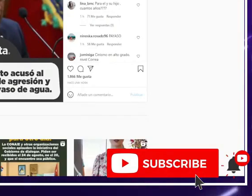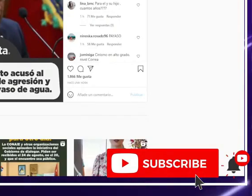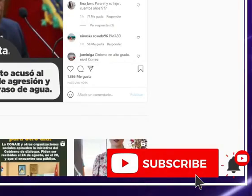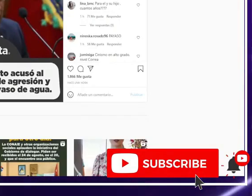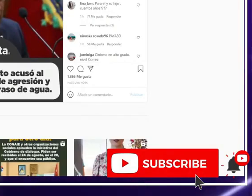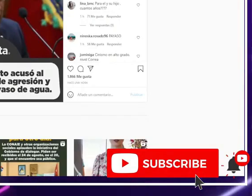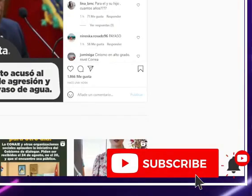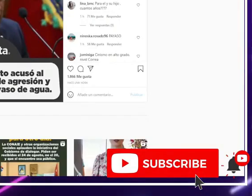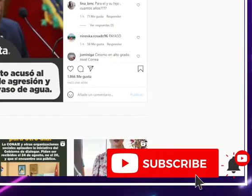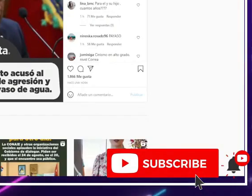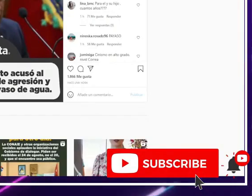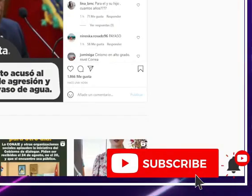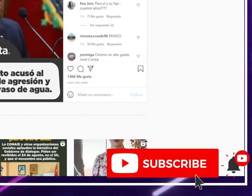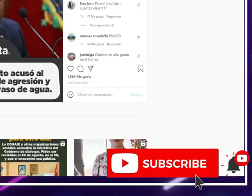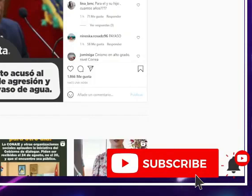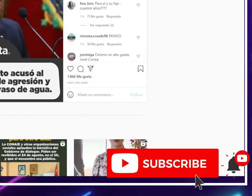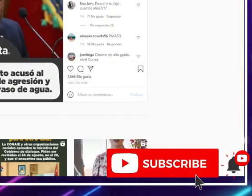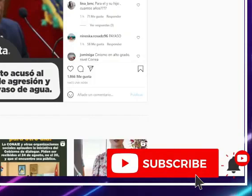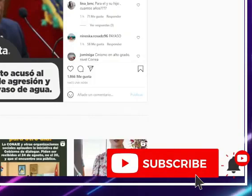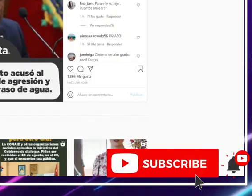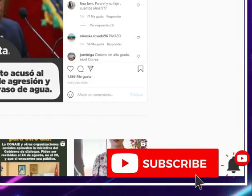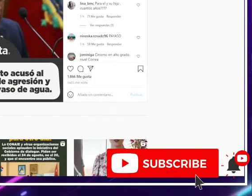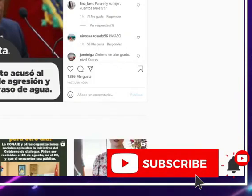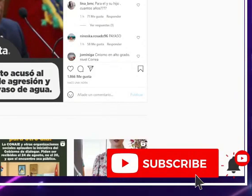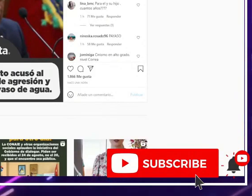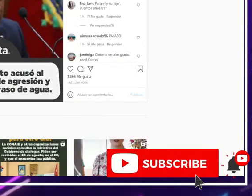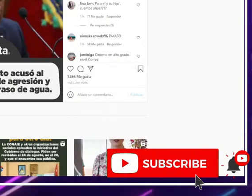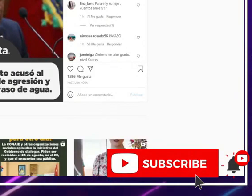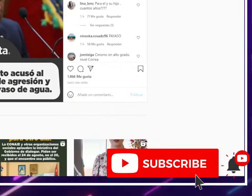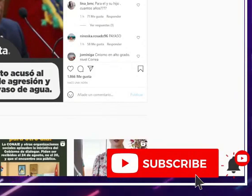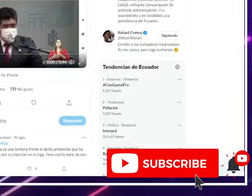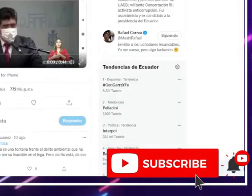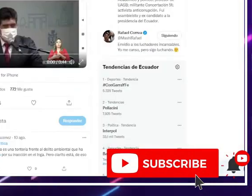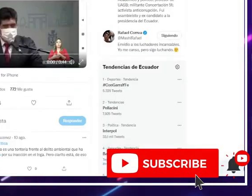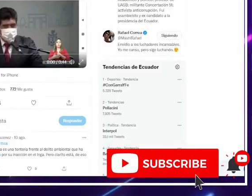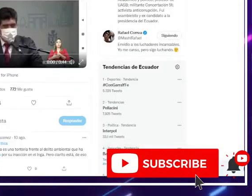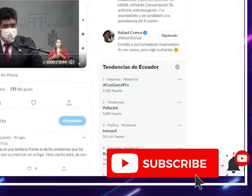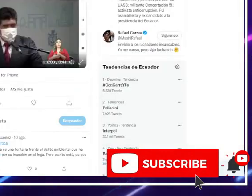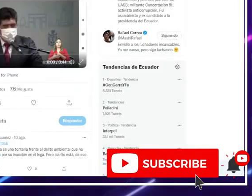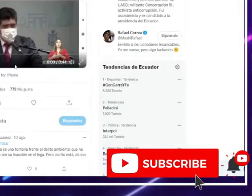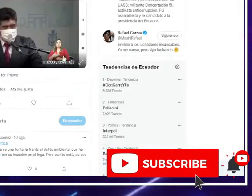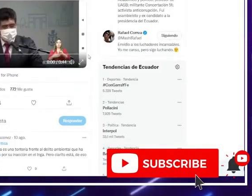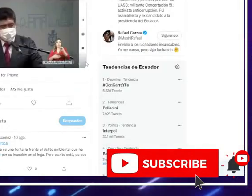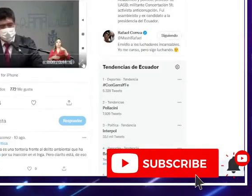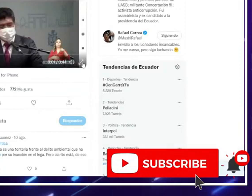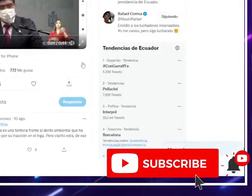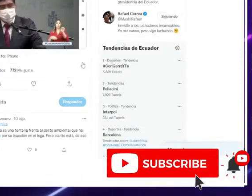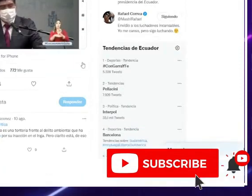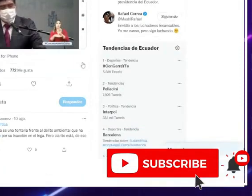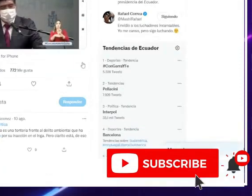pasa si hubiese sido un arma? ¿Qué pasa si hubiese sido algo peor? Entonces, pide 2 años de cárcel para Fernando Morales. Mire por acá.